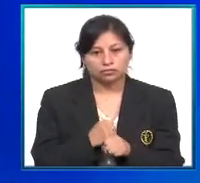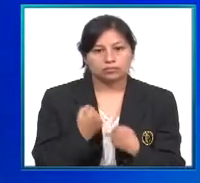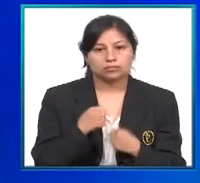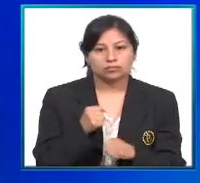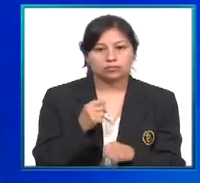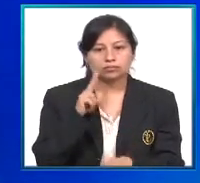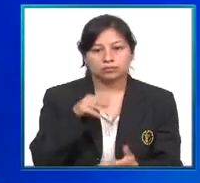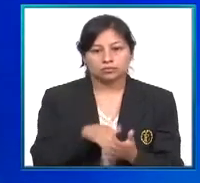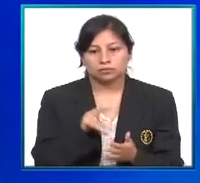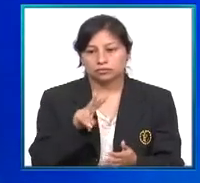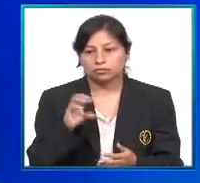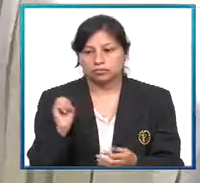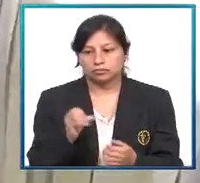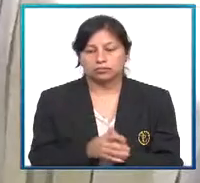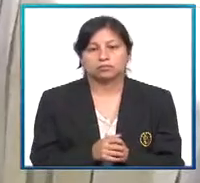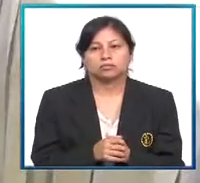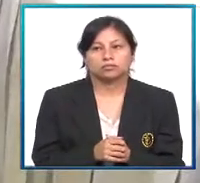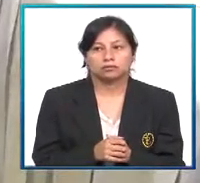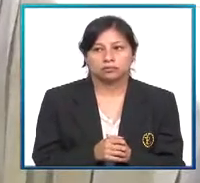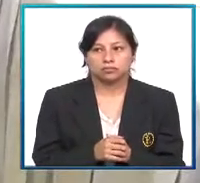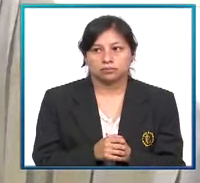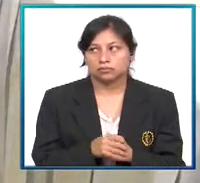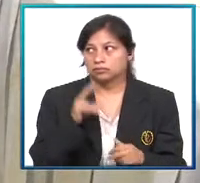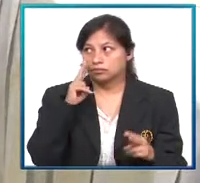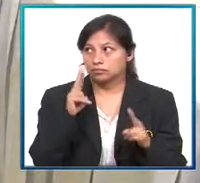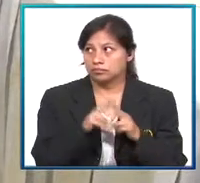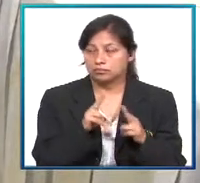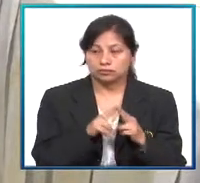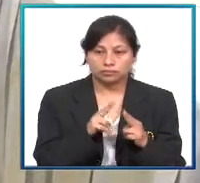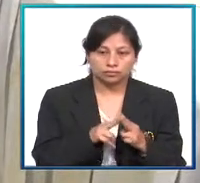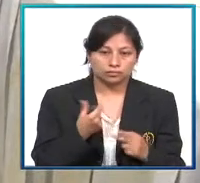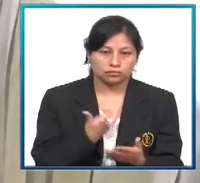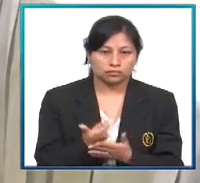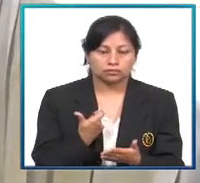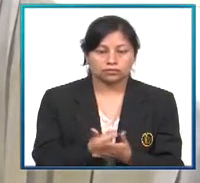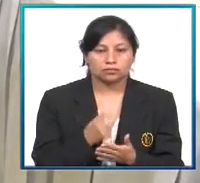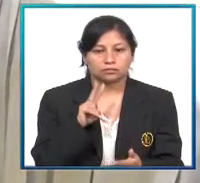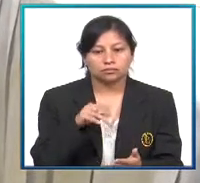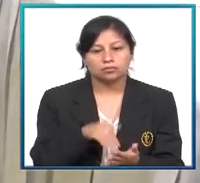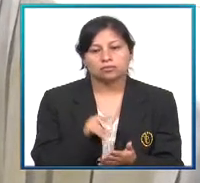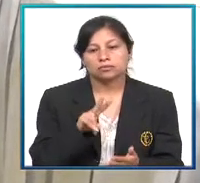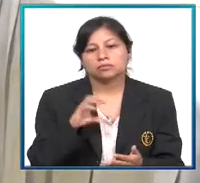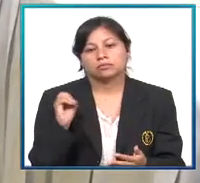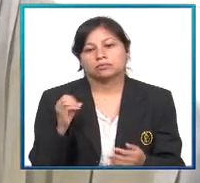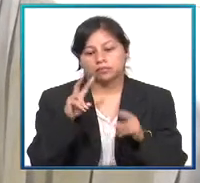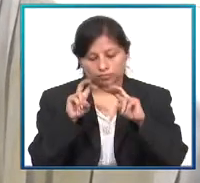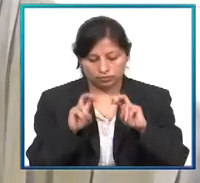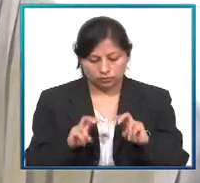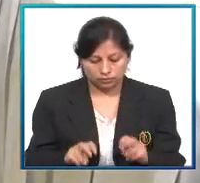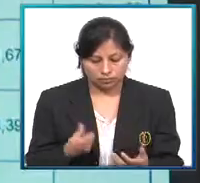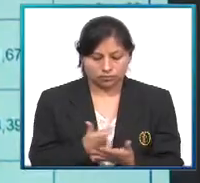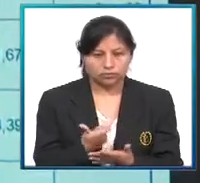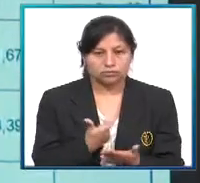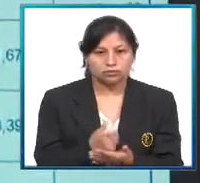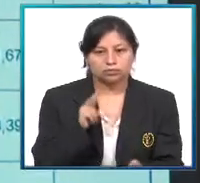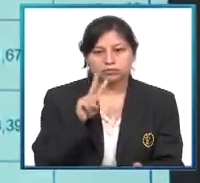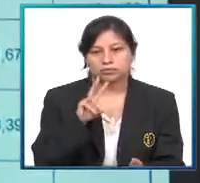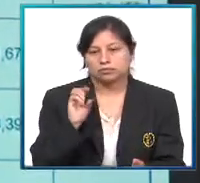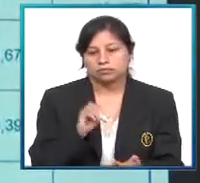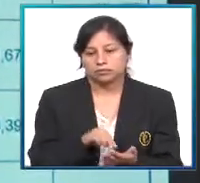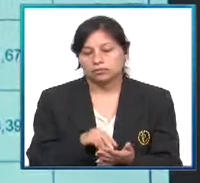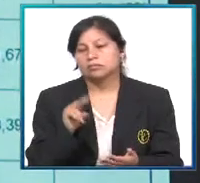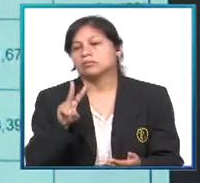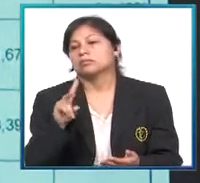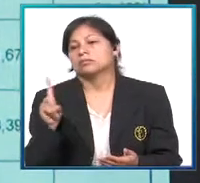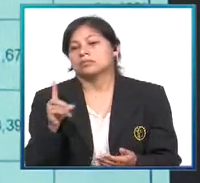ejecución del año 2020. Para conocer la ejecución presupuestaria del año 2020 y analizar el presupuesto 2021 que